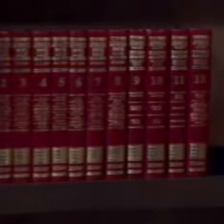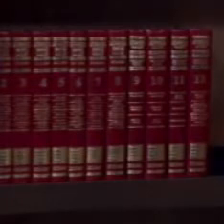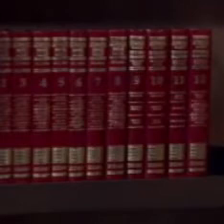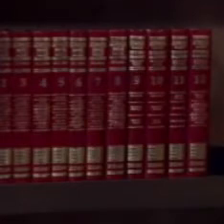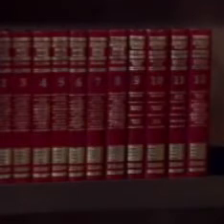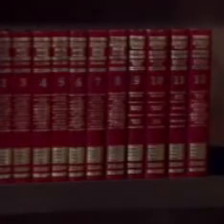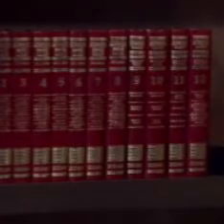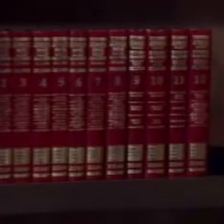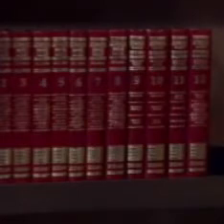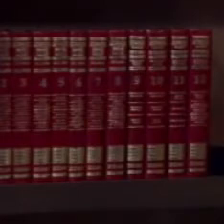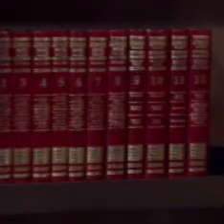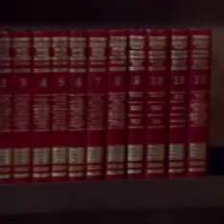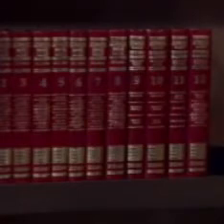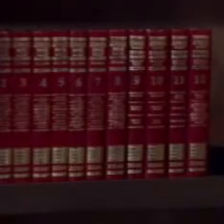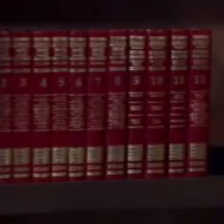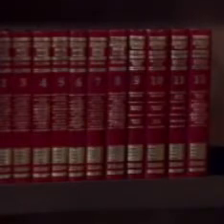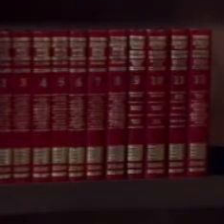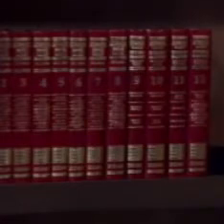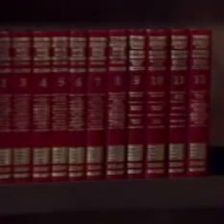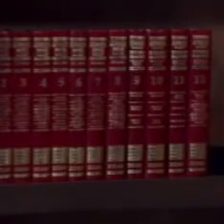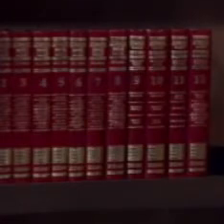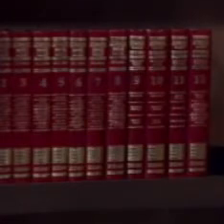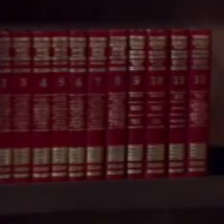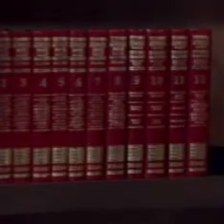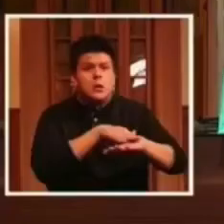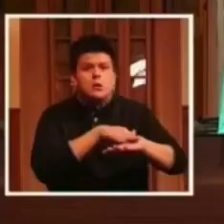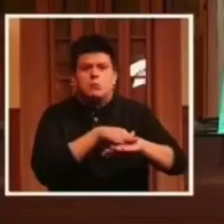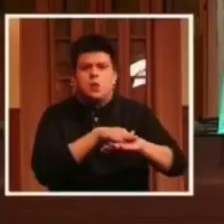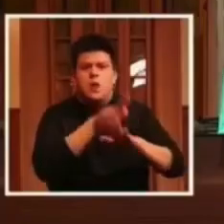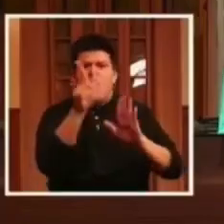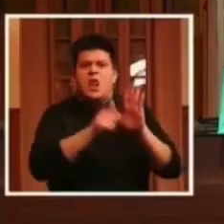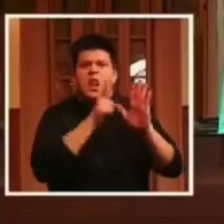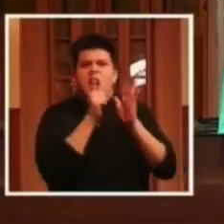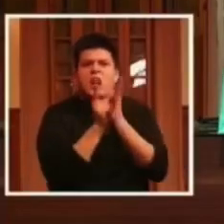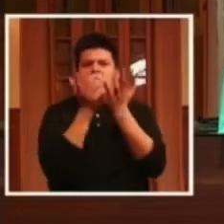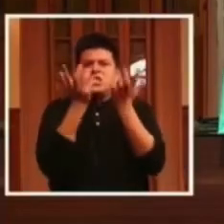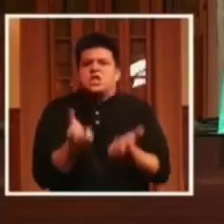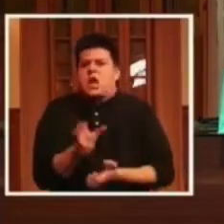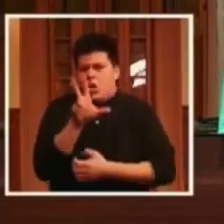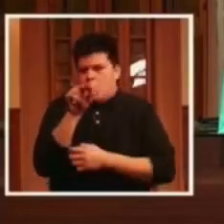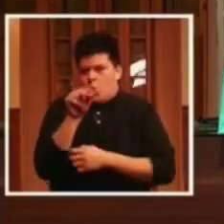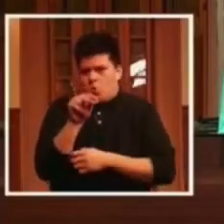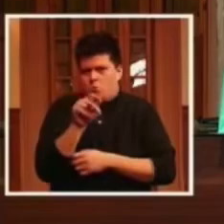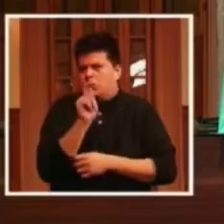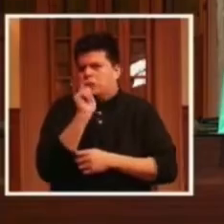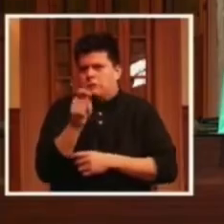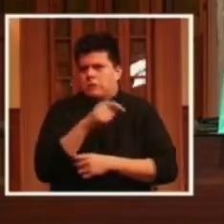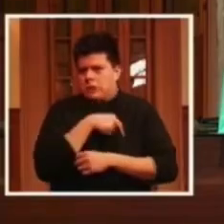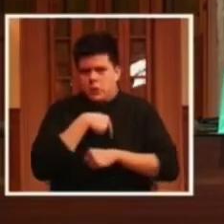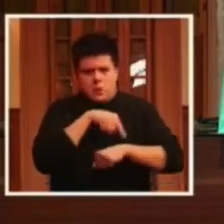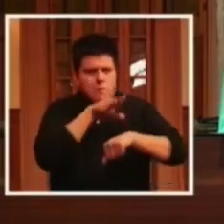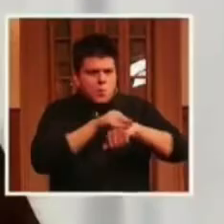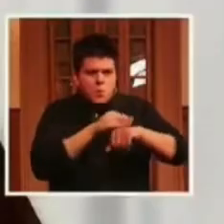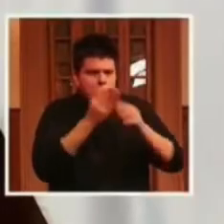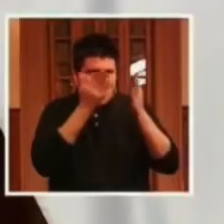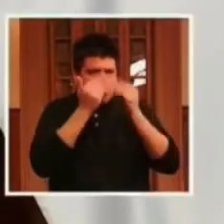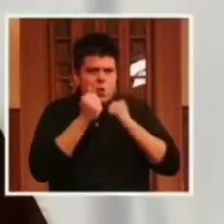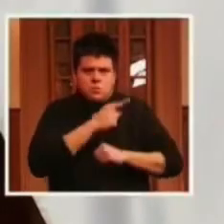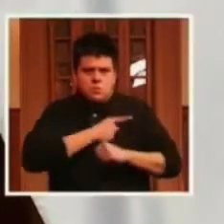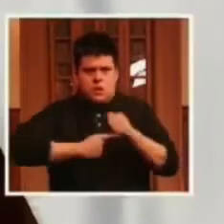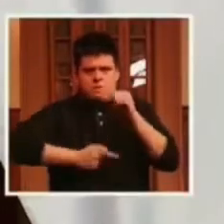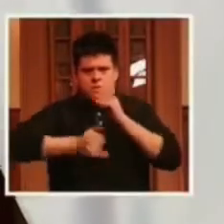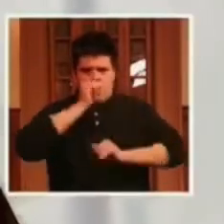escuchamos. Es ley seca, que no le llamen ley seca. Ley seca es cuando no se permite ingerir